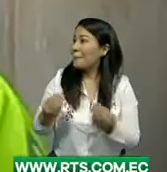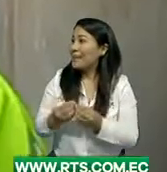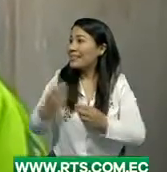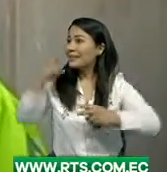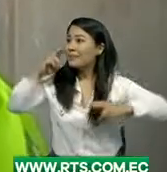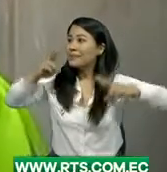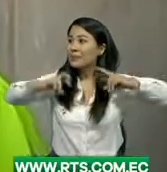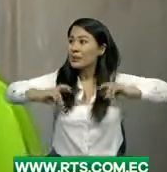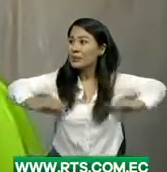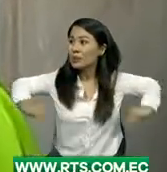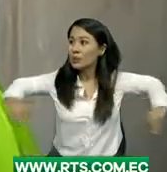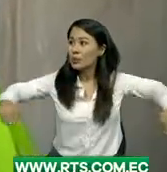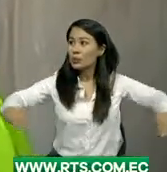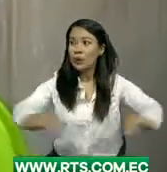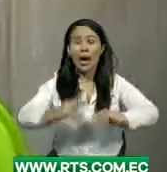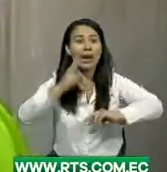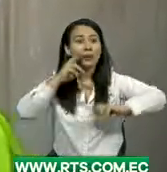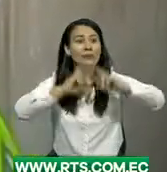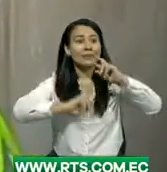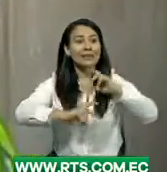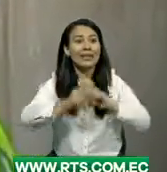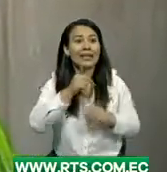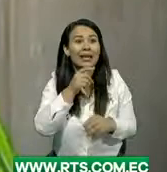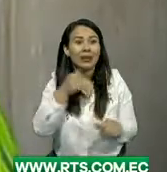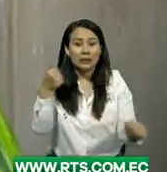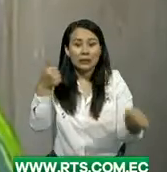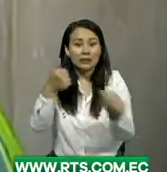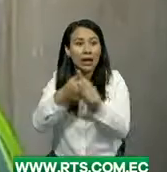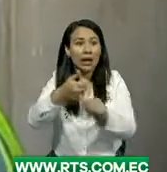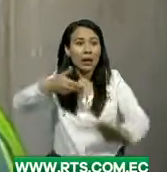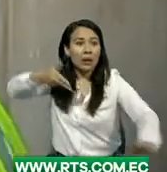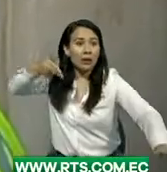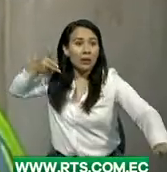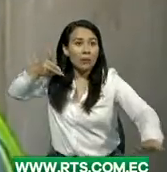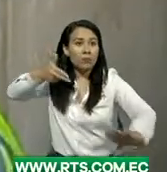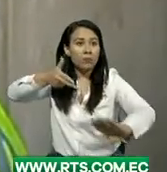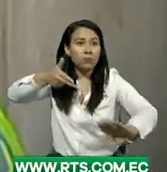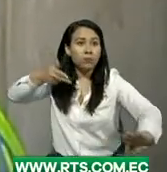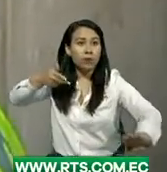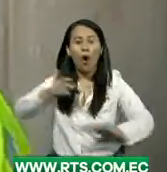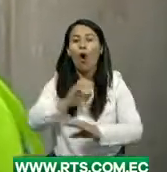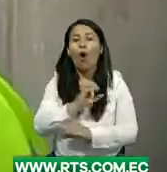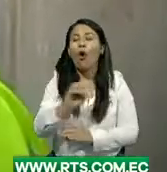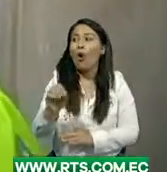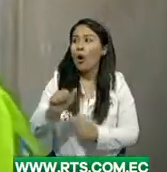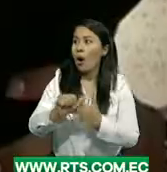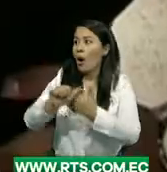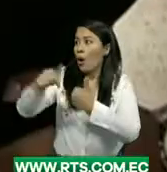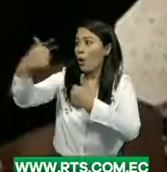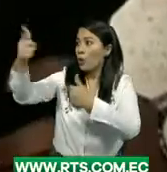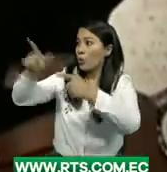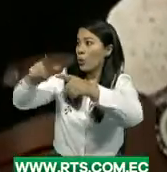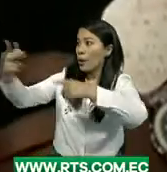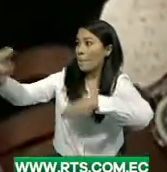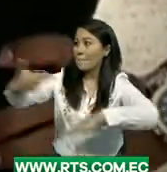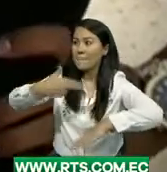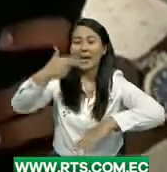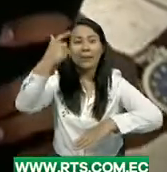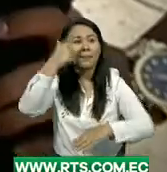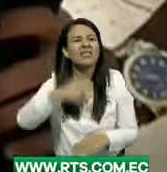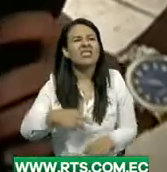residuos de pólvora que nos determinaría que ha sido la corta distancia de no existir eso puede darnos una idea de que fue a larga distancia en el que se dedica